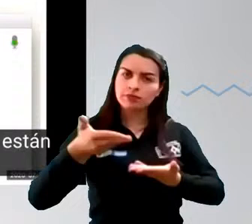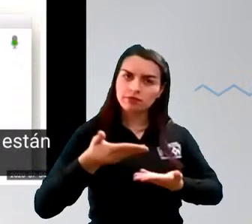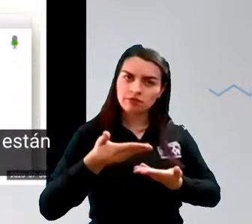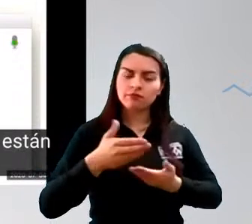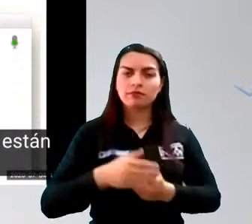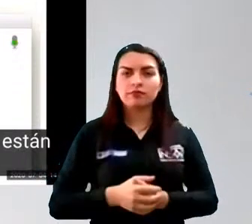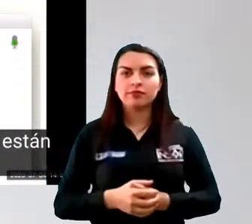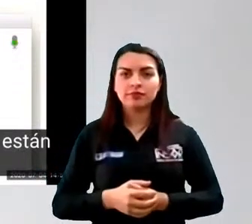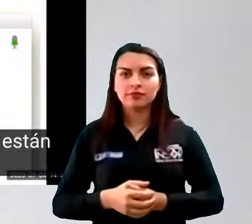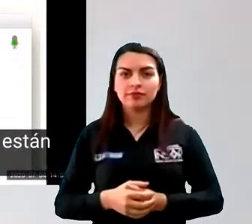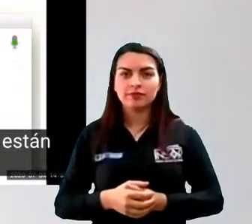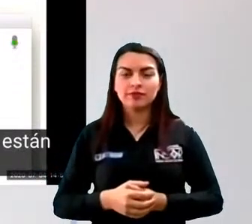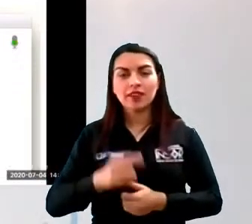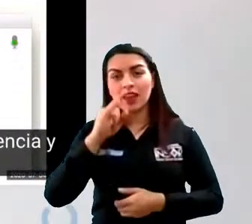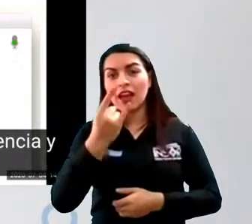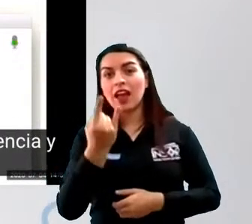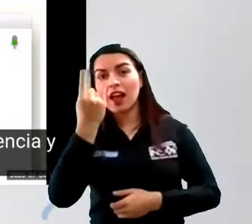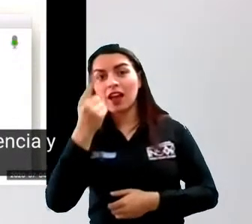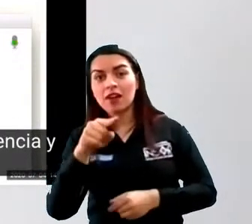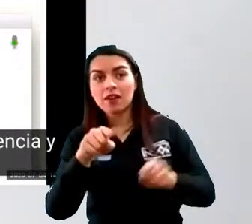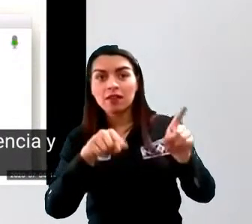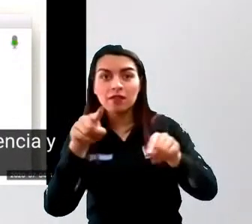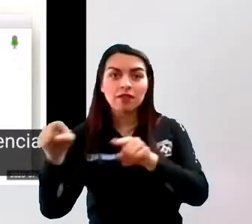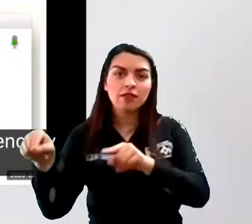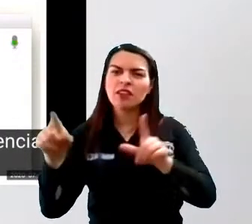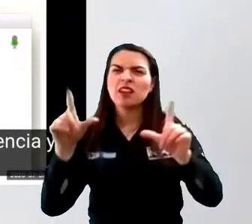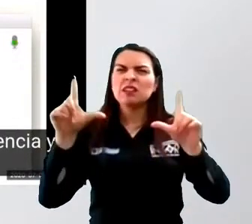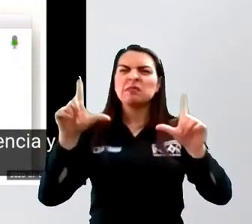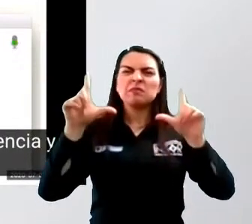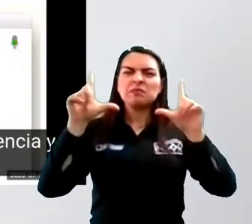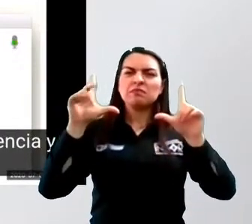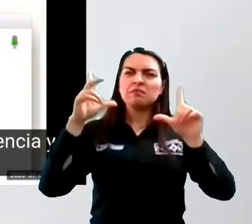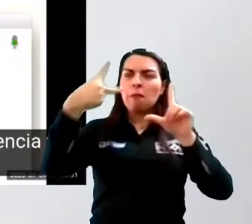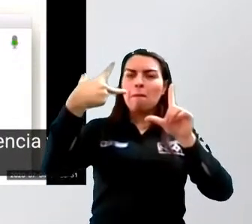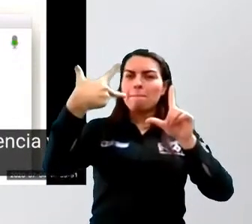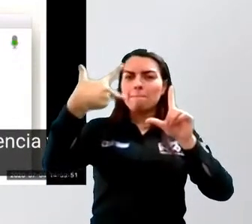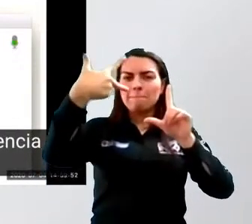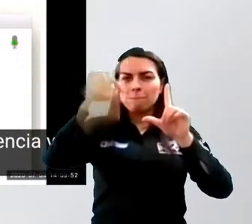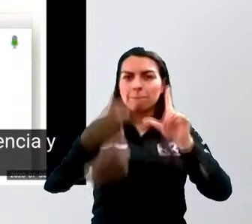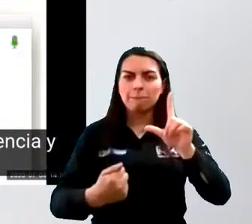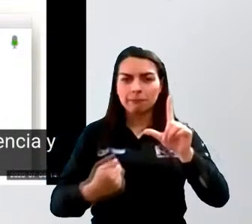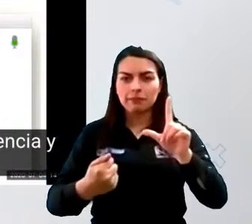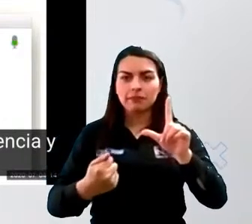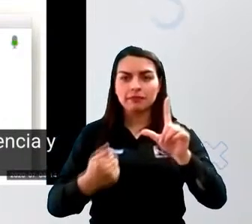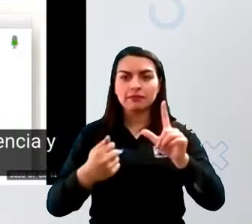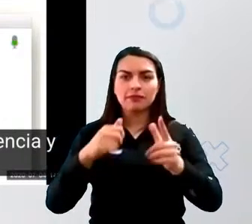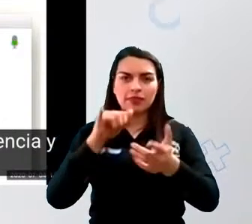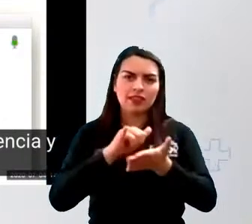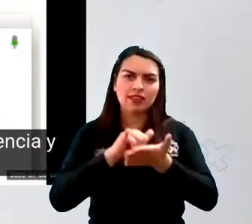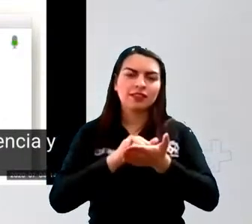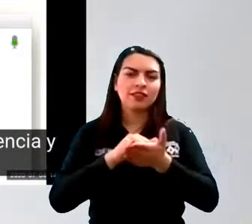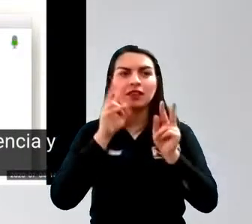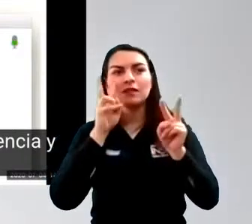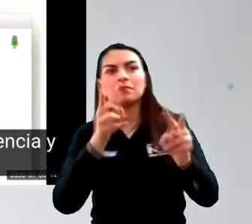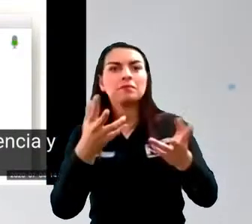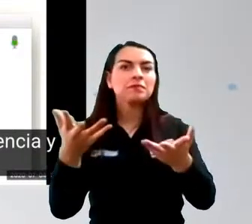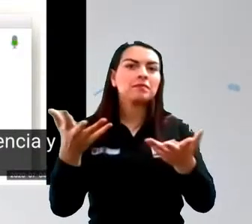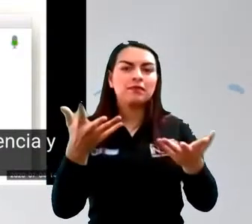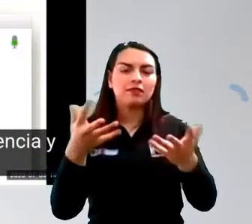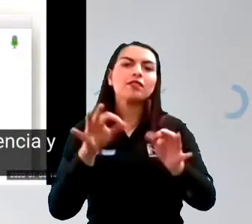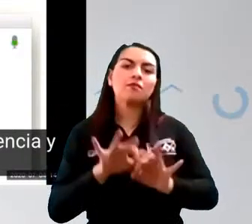hay quienes les gusta dejar su video apagado y así no puede ver lo que están haciendo. Pero si pueden ver sus